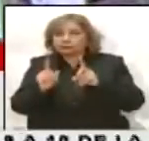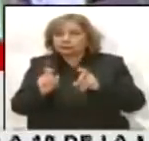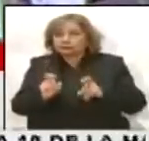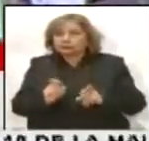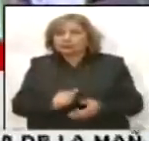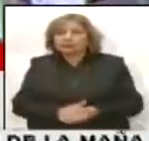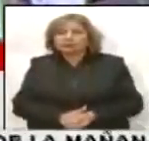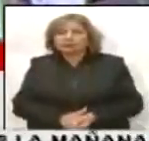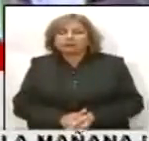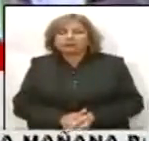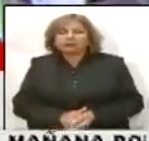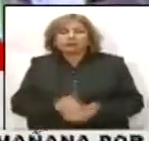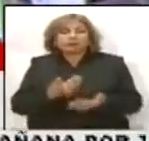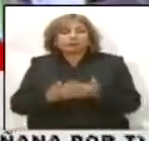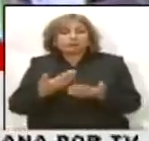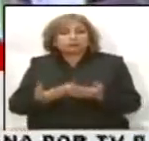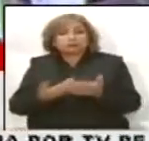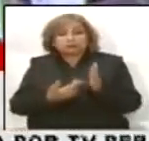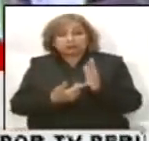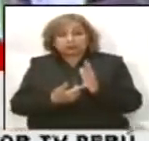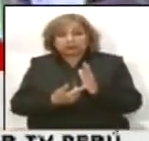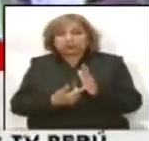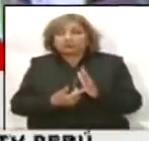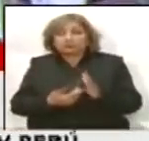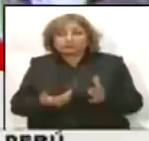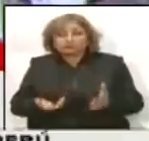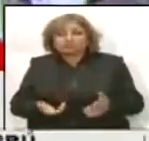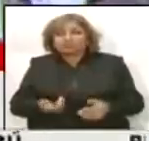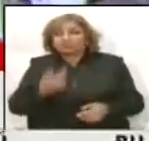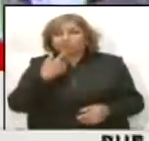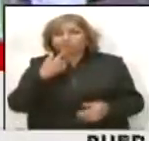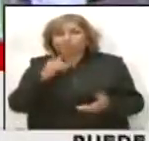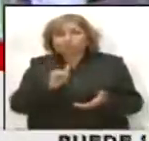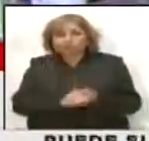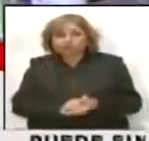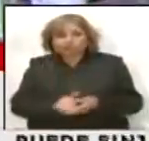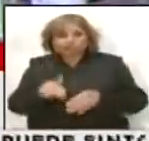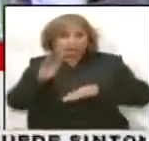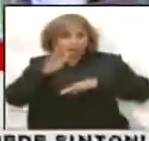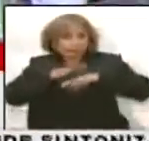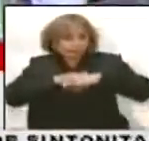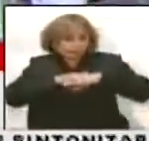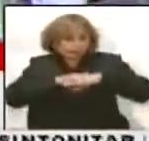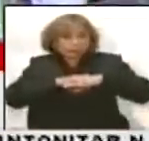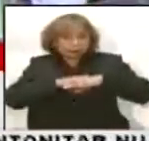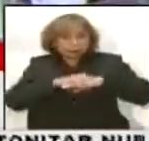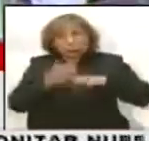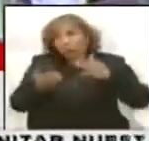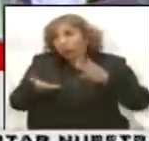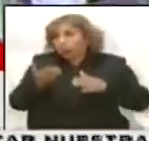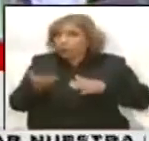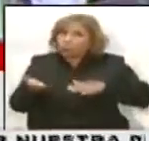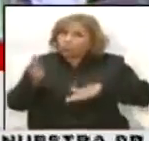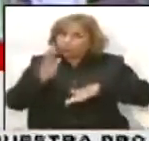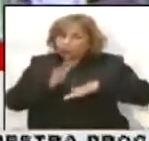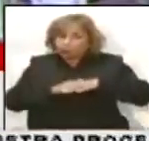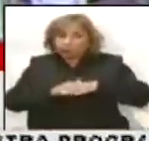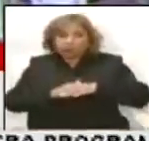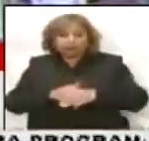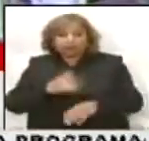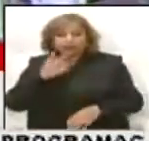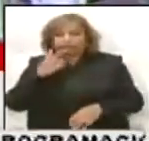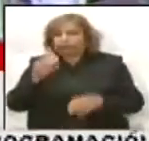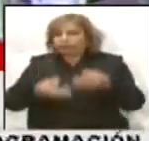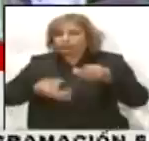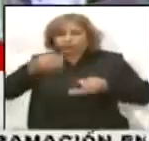precisar el asunto planteado en la agenda. El asunto planteado sobre la supuesta, yo sí quiero decir supuesta, porque en primer lugar nosotros no somos el